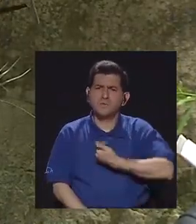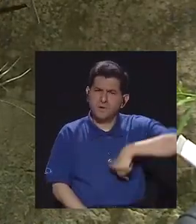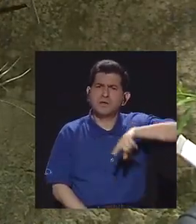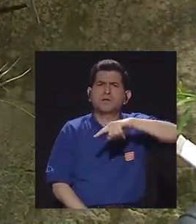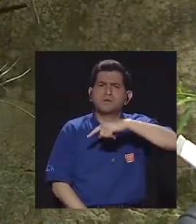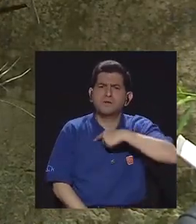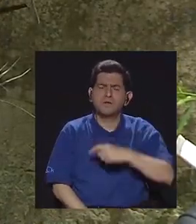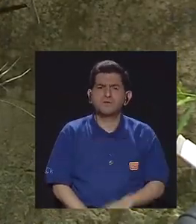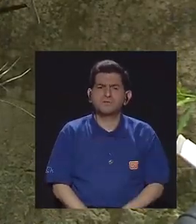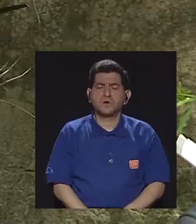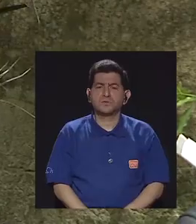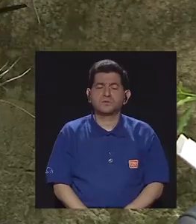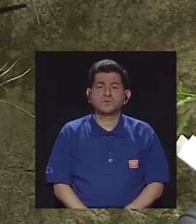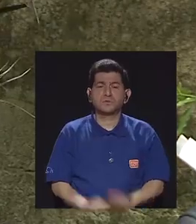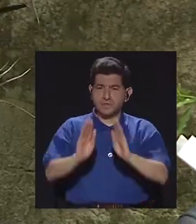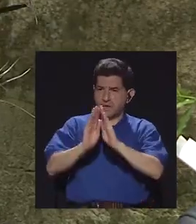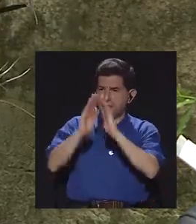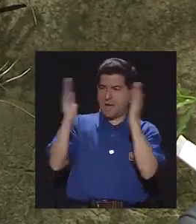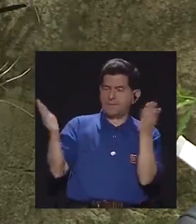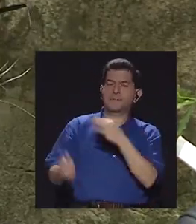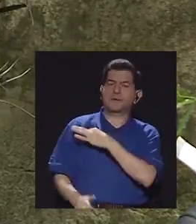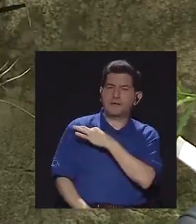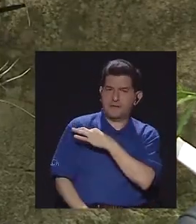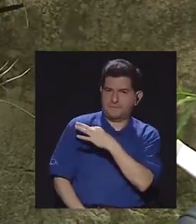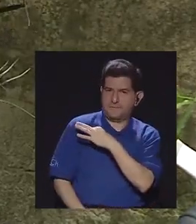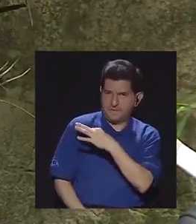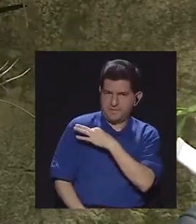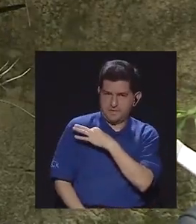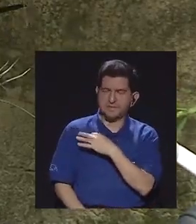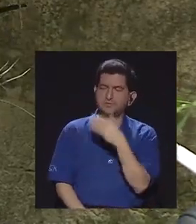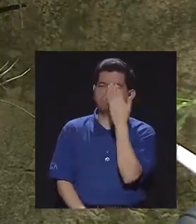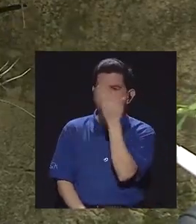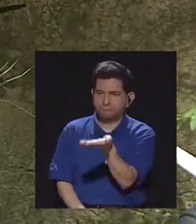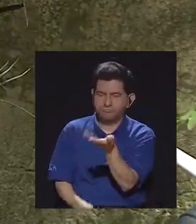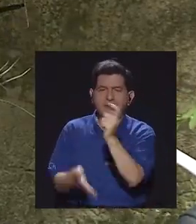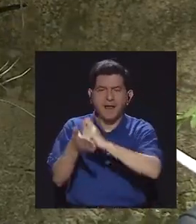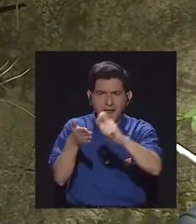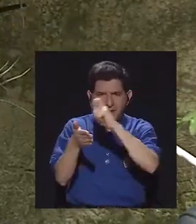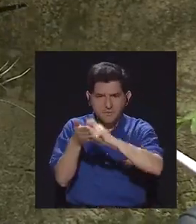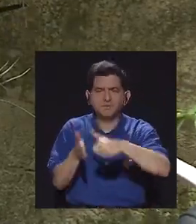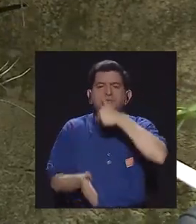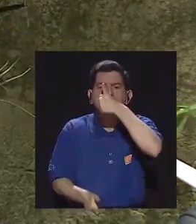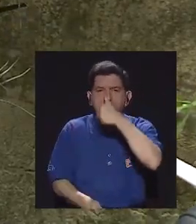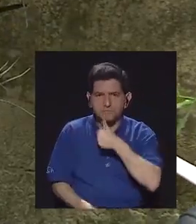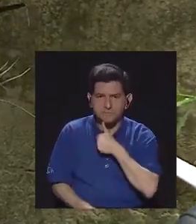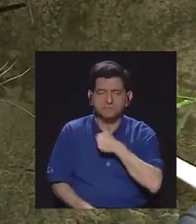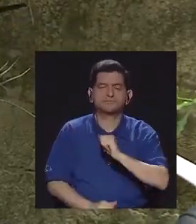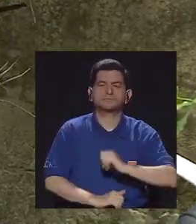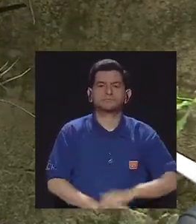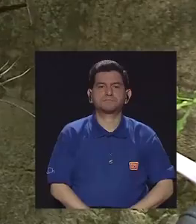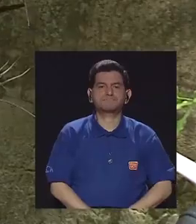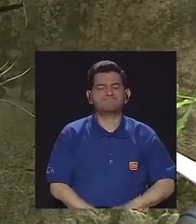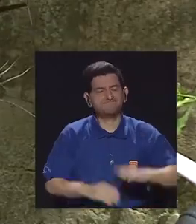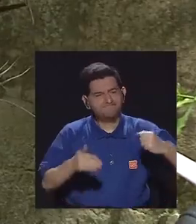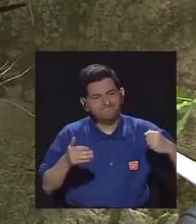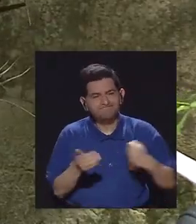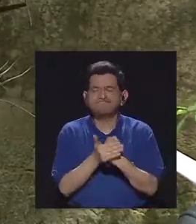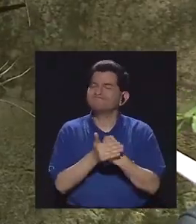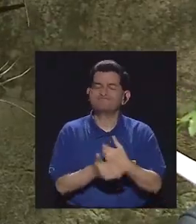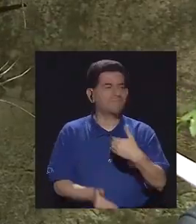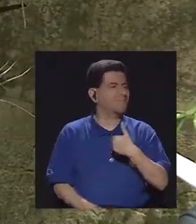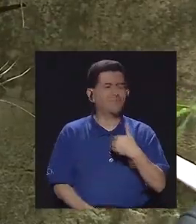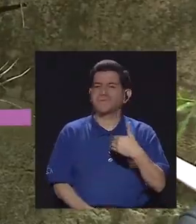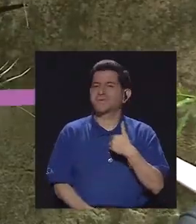hace la extensión, la invitación se les hace a las escuelas privadas. Lamentablemente